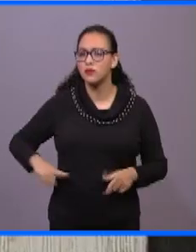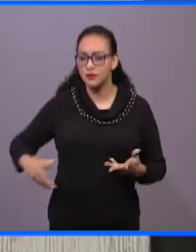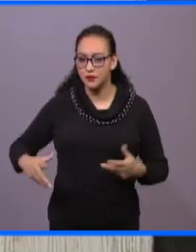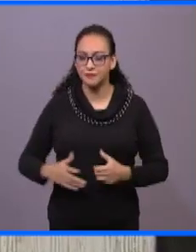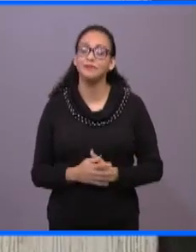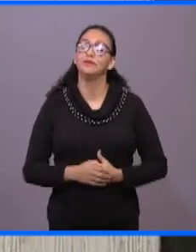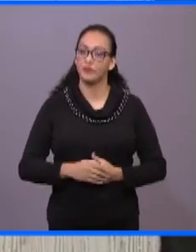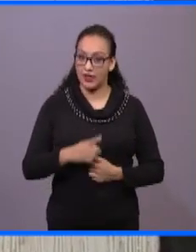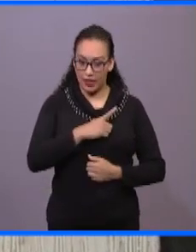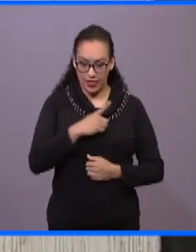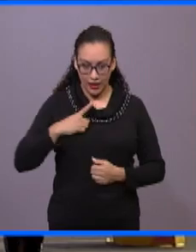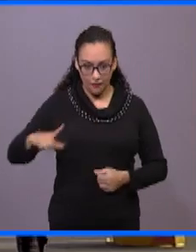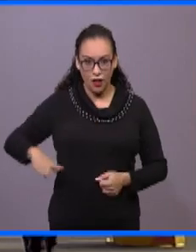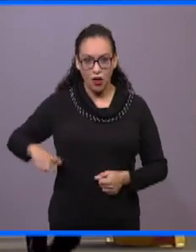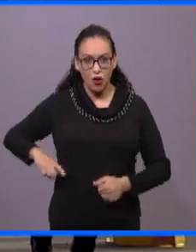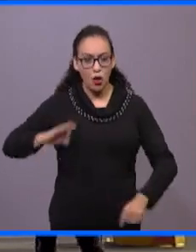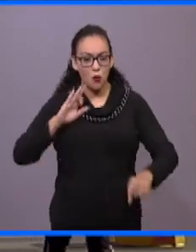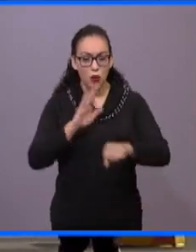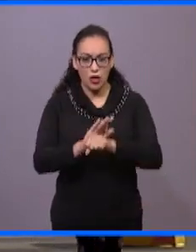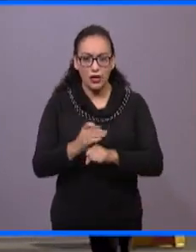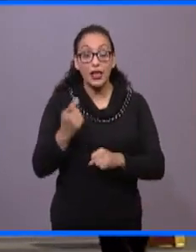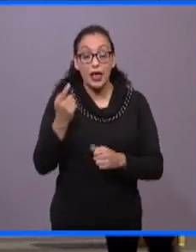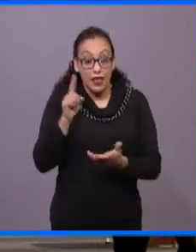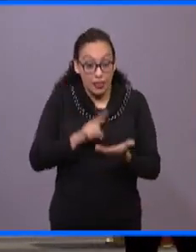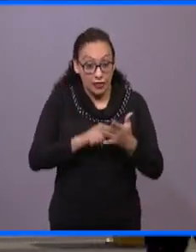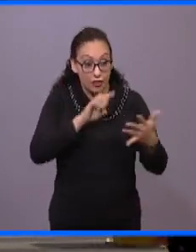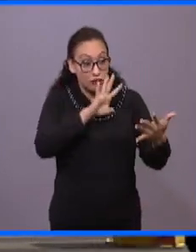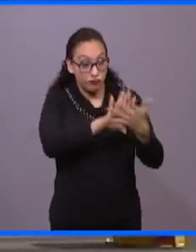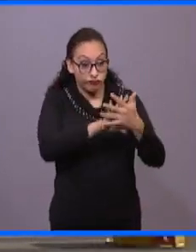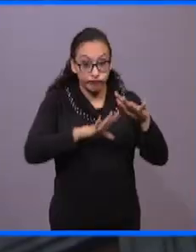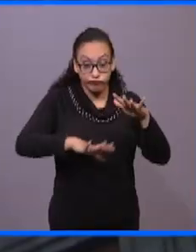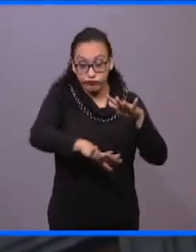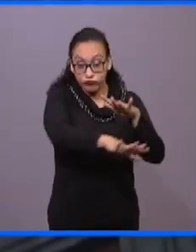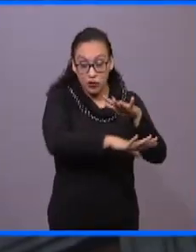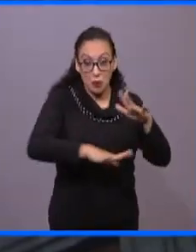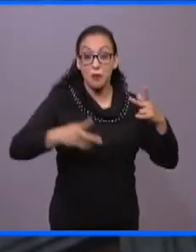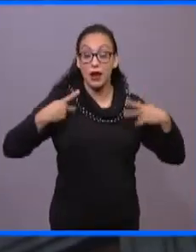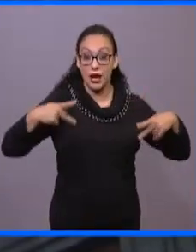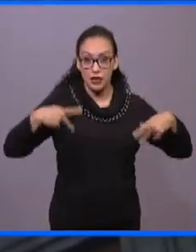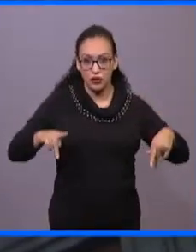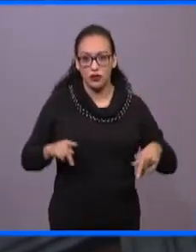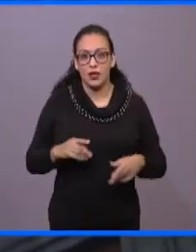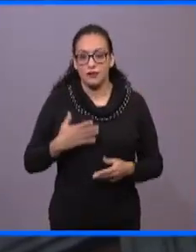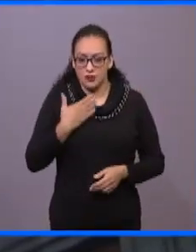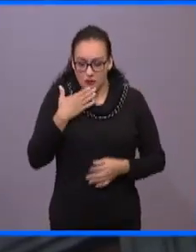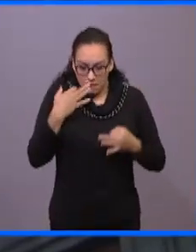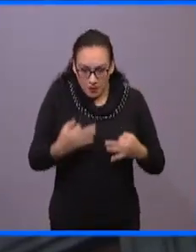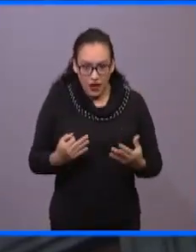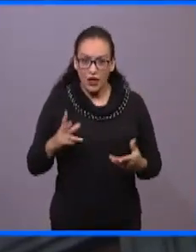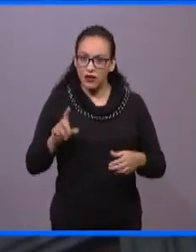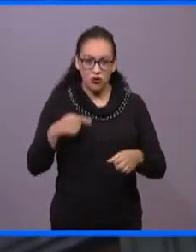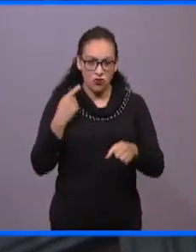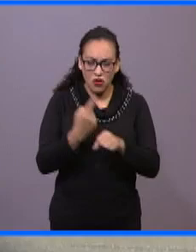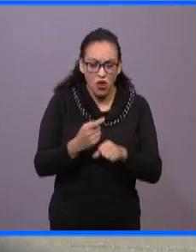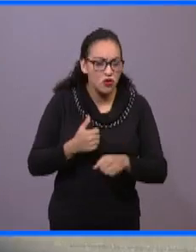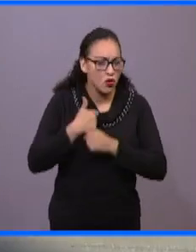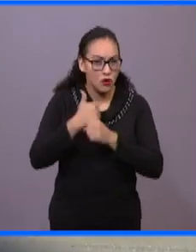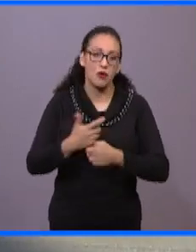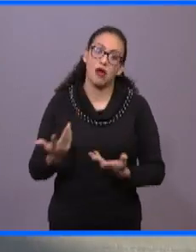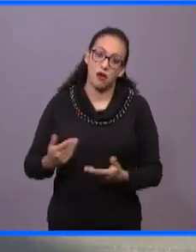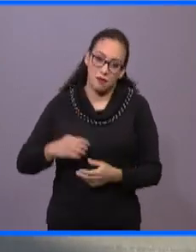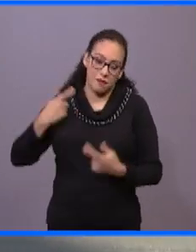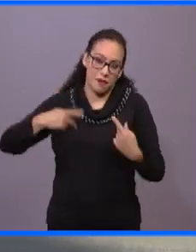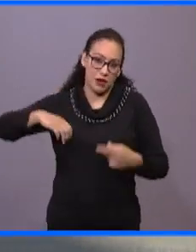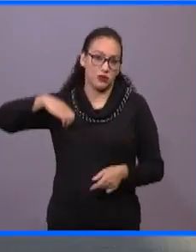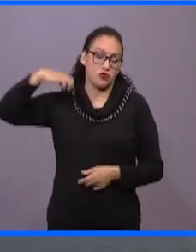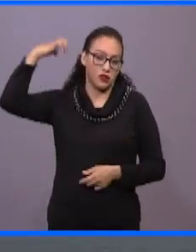implica garantizar que sus disposiciones tengan un efecto útil en el ámbito nacional, por lo que subrayó: las medidas dictadas por órganos como el Comité